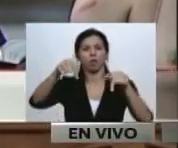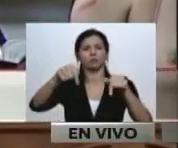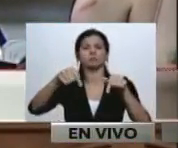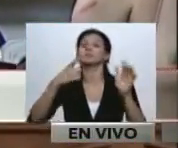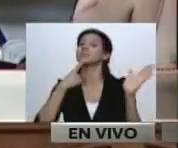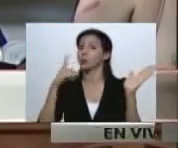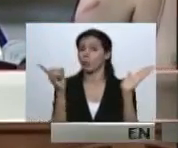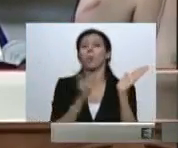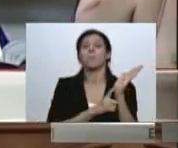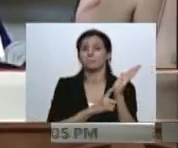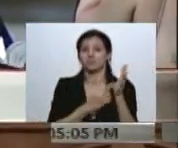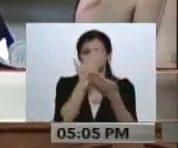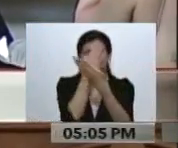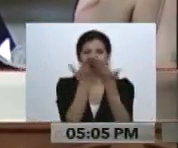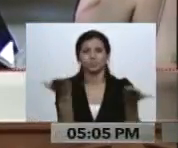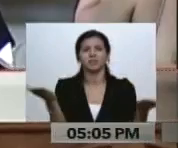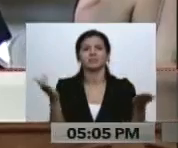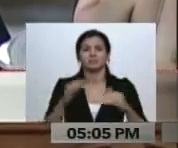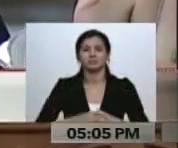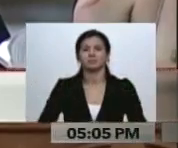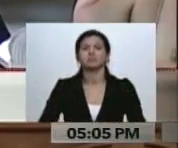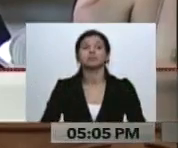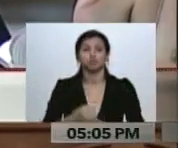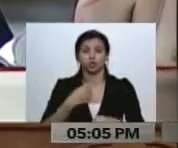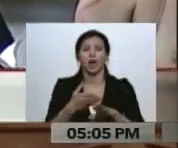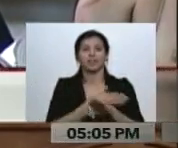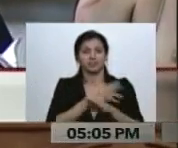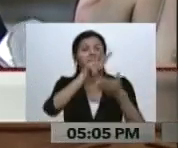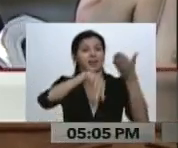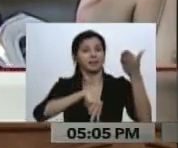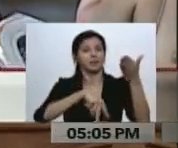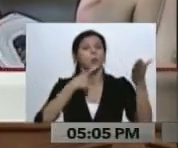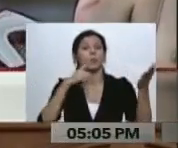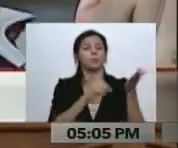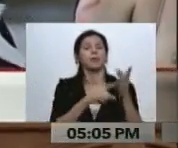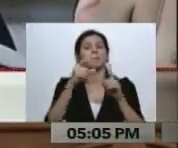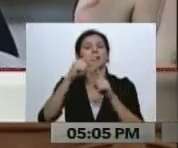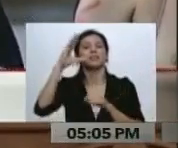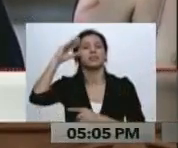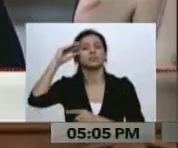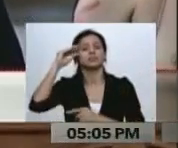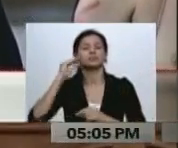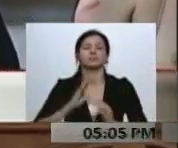ha cumplido ante ustedes esto que he leído. Palabra de Dios.